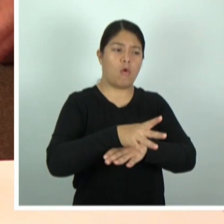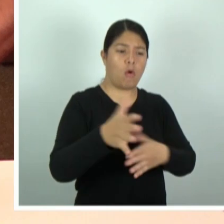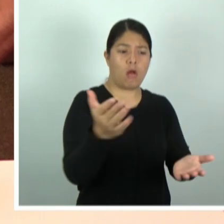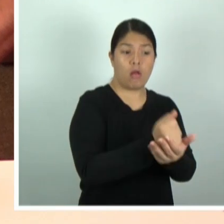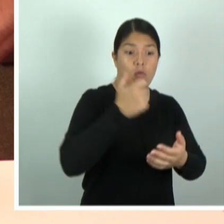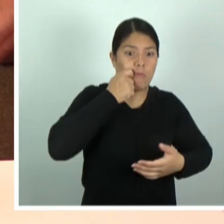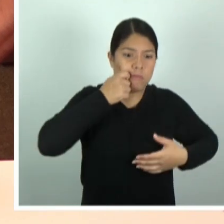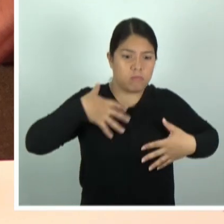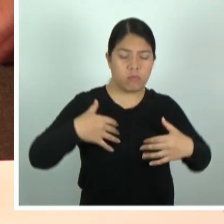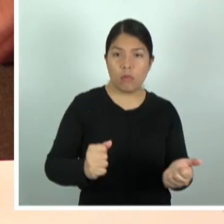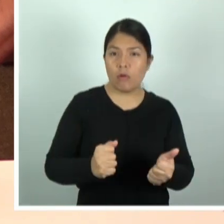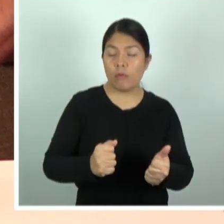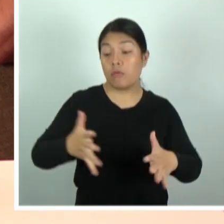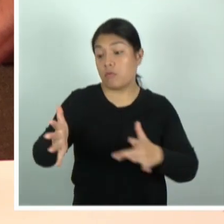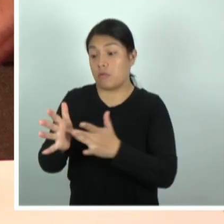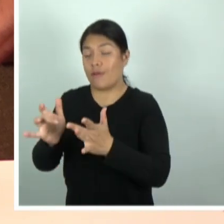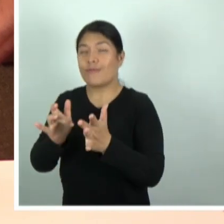Cuando Jesucristo vino a la tierra,